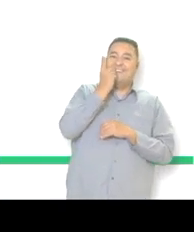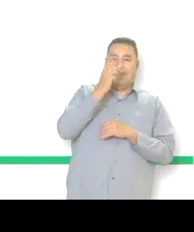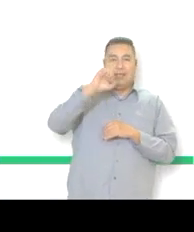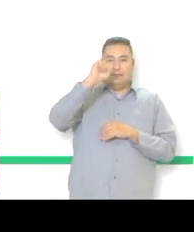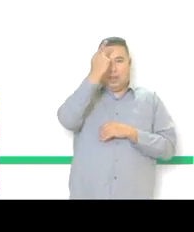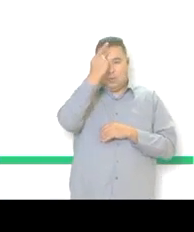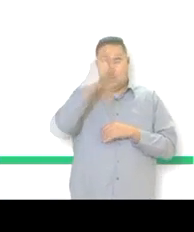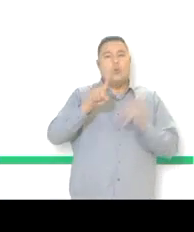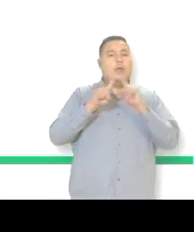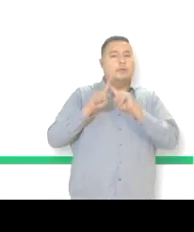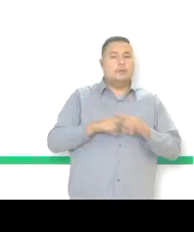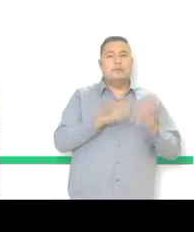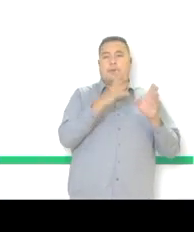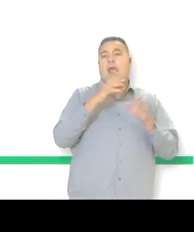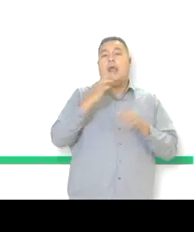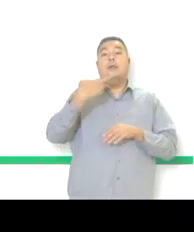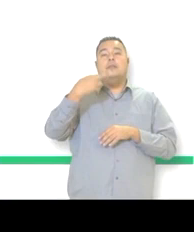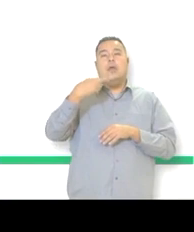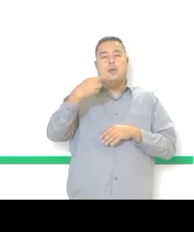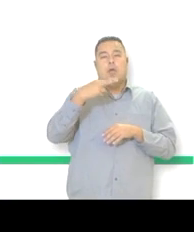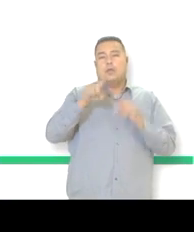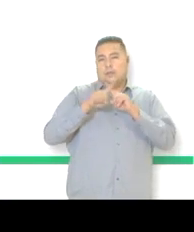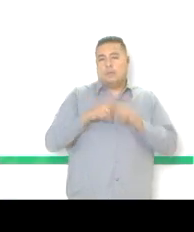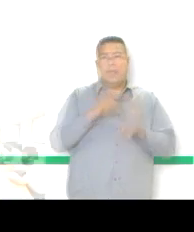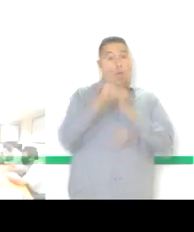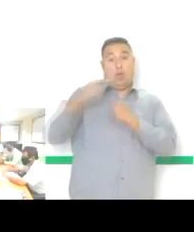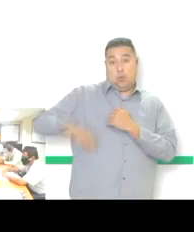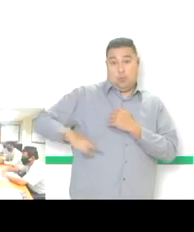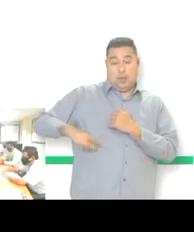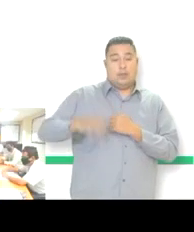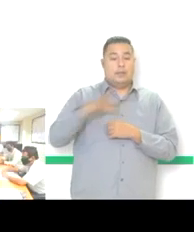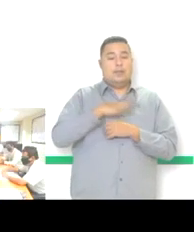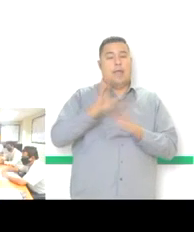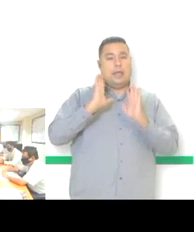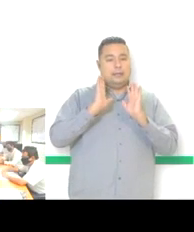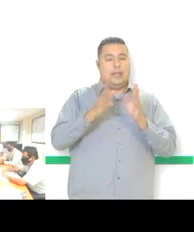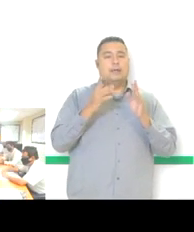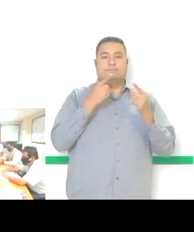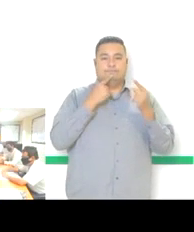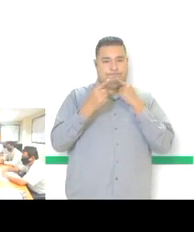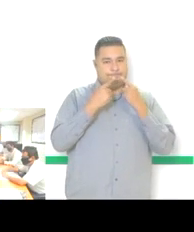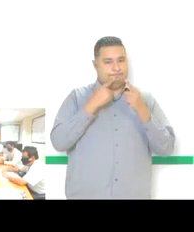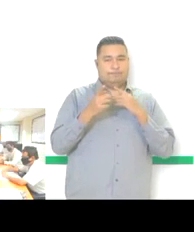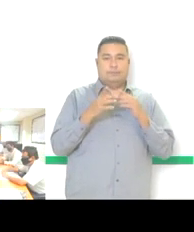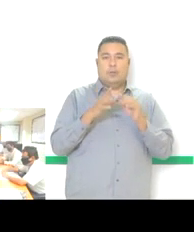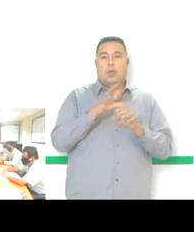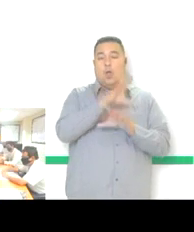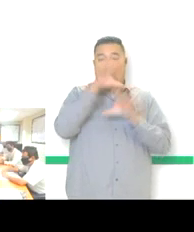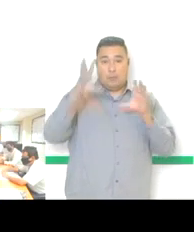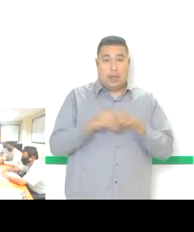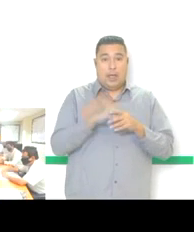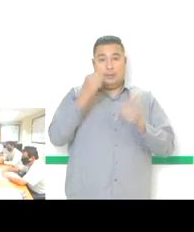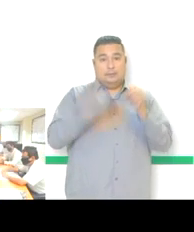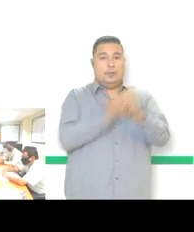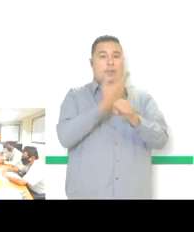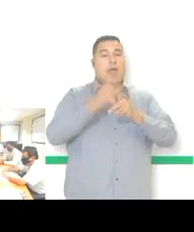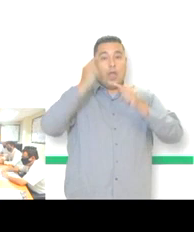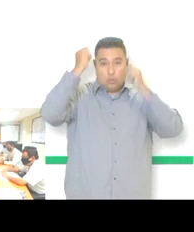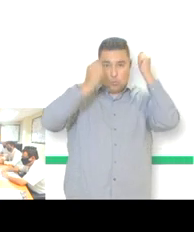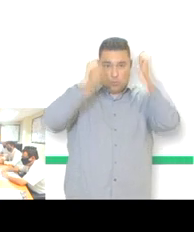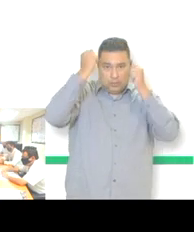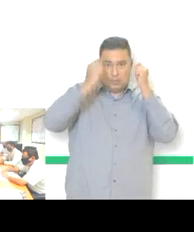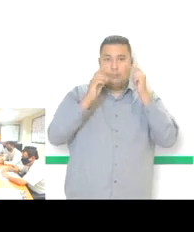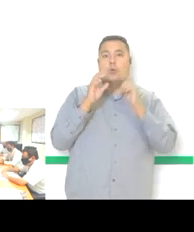algunos restaurantes como es a través de la Canirac. Hemos estado sentados muy y trabajando muy de la mano con las secretarías de Turismo,